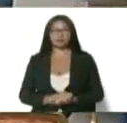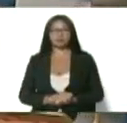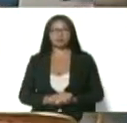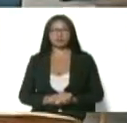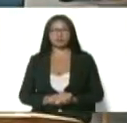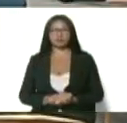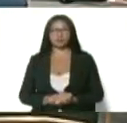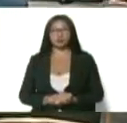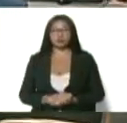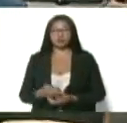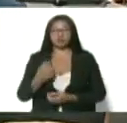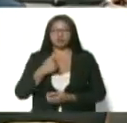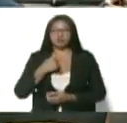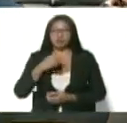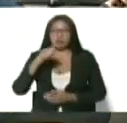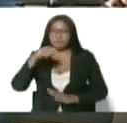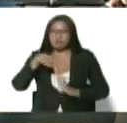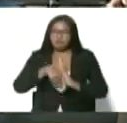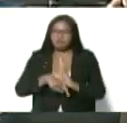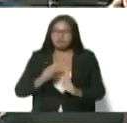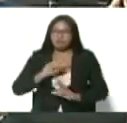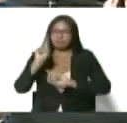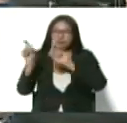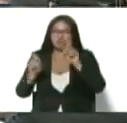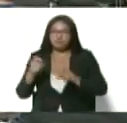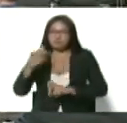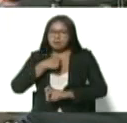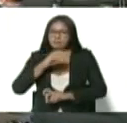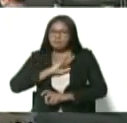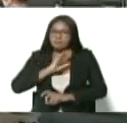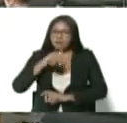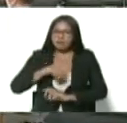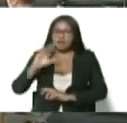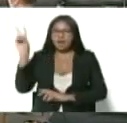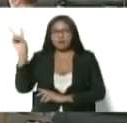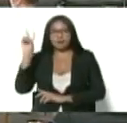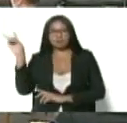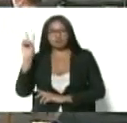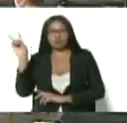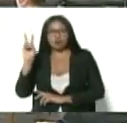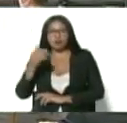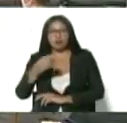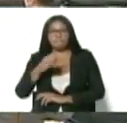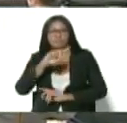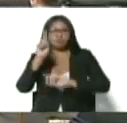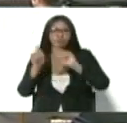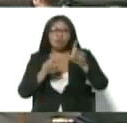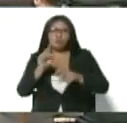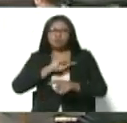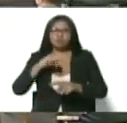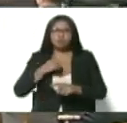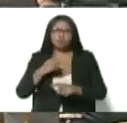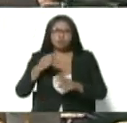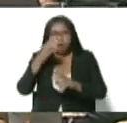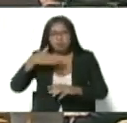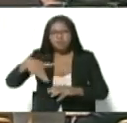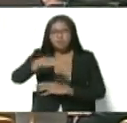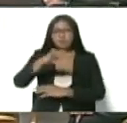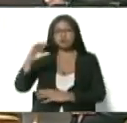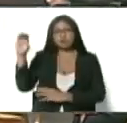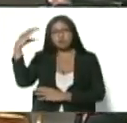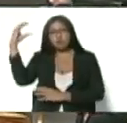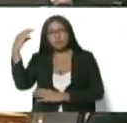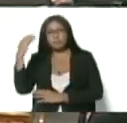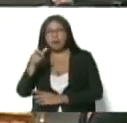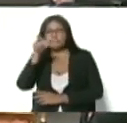y uno se preguntó desde venezuela a nuestro amado y noble pueblo de colombia a la gente honesta